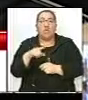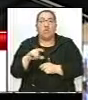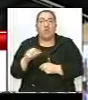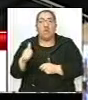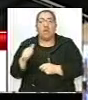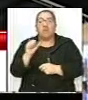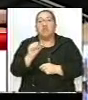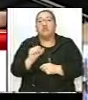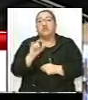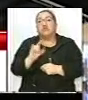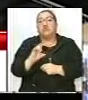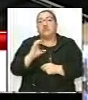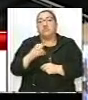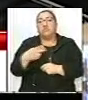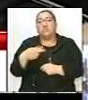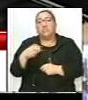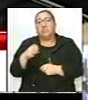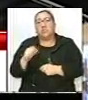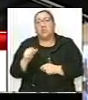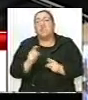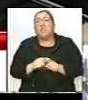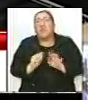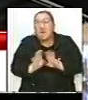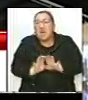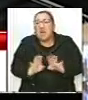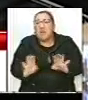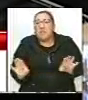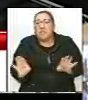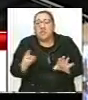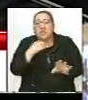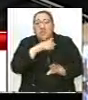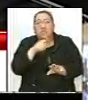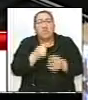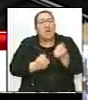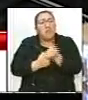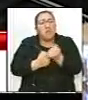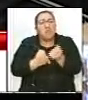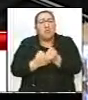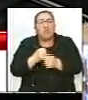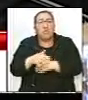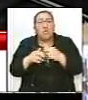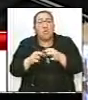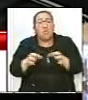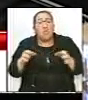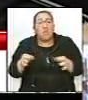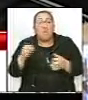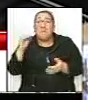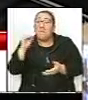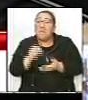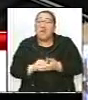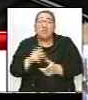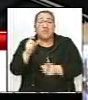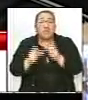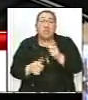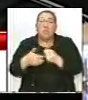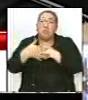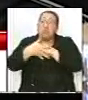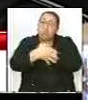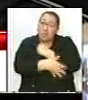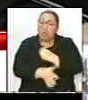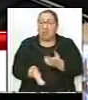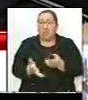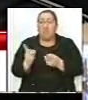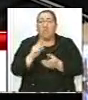todo caso, esto, lejos de apoyar o ayudar a la población de esos sectores, que son los más empobrecidos, vuelvo a